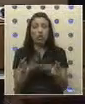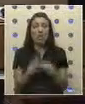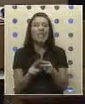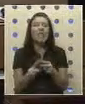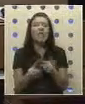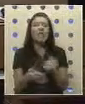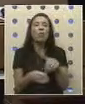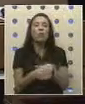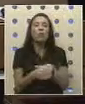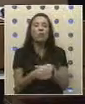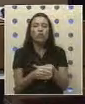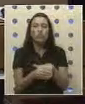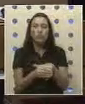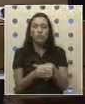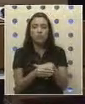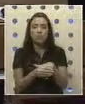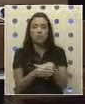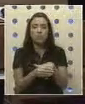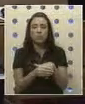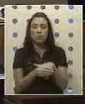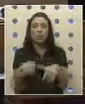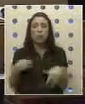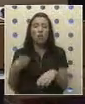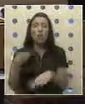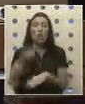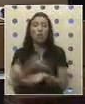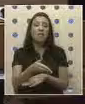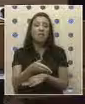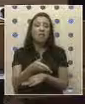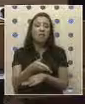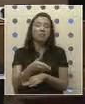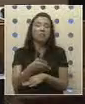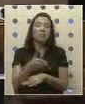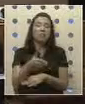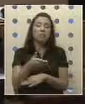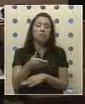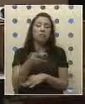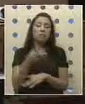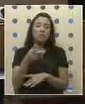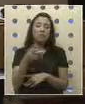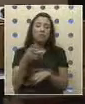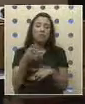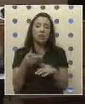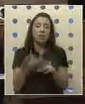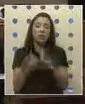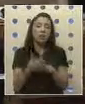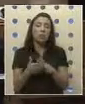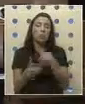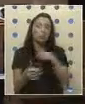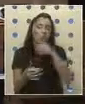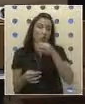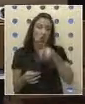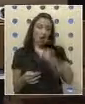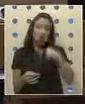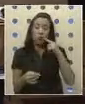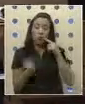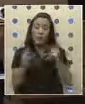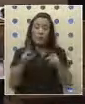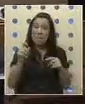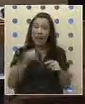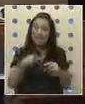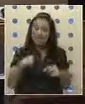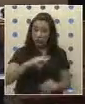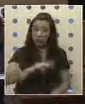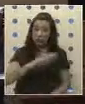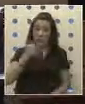votos. ¿Qué hacemos con el ciudadano que va y que no quiere decir, porque en realidad eso es una interpretación? Vuelvo a señalar, nosotros tuvimos una primaria como